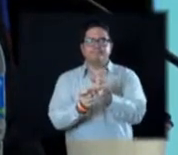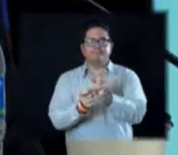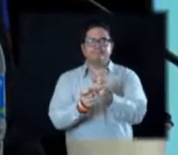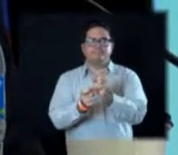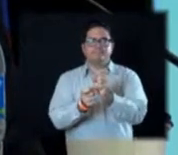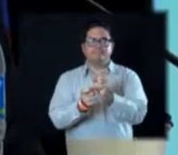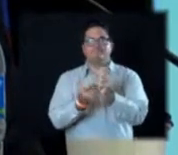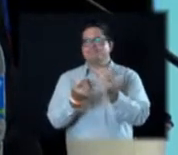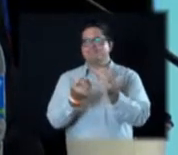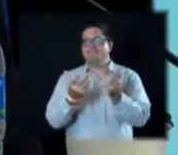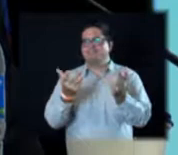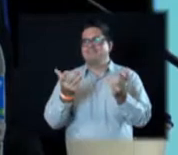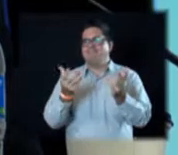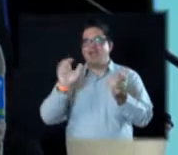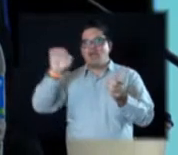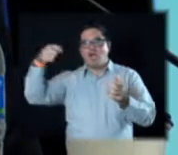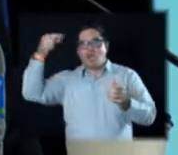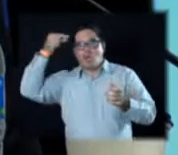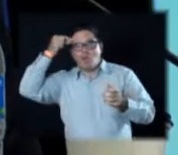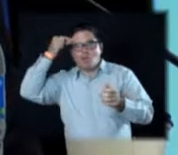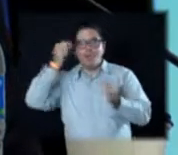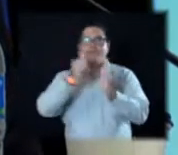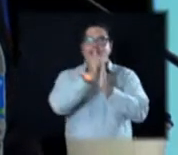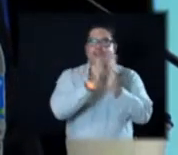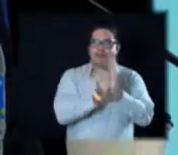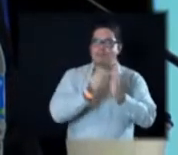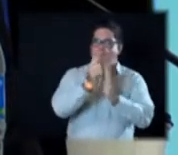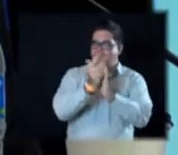haciendo en la ley de